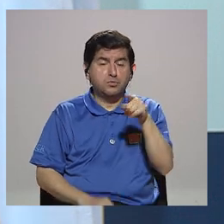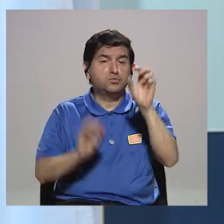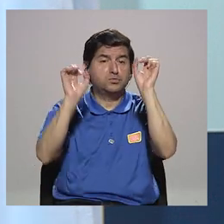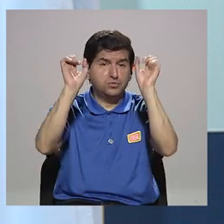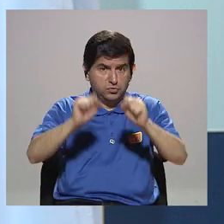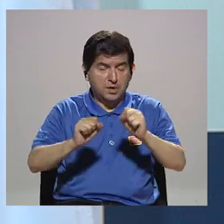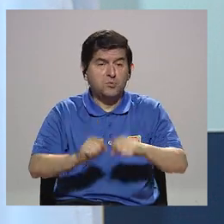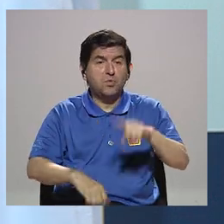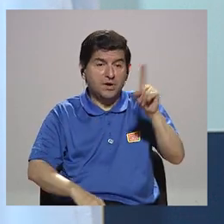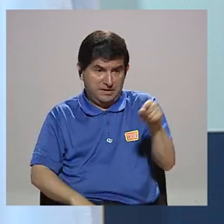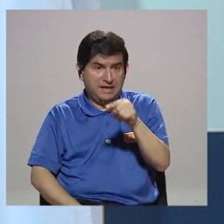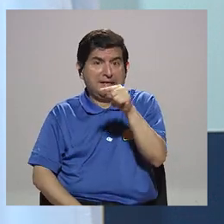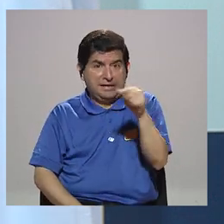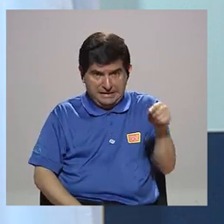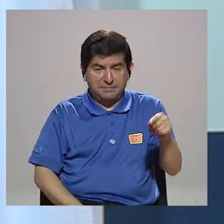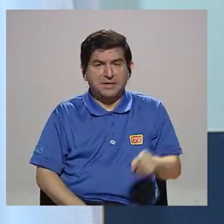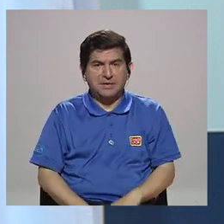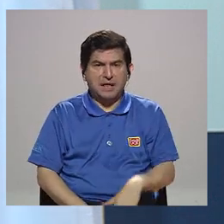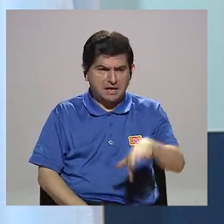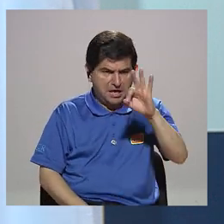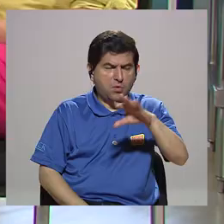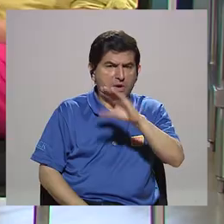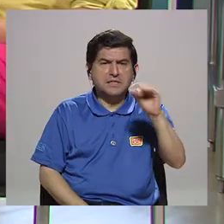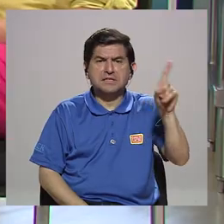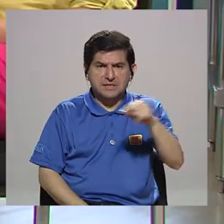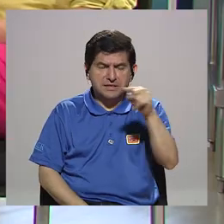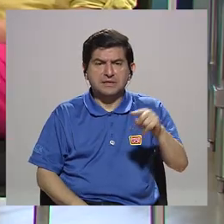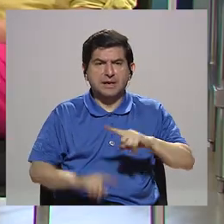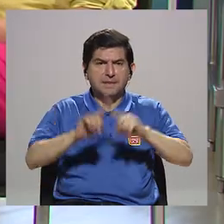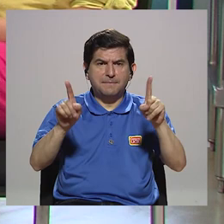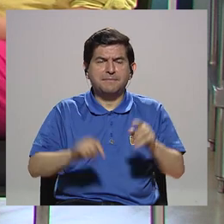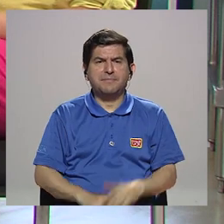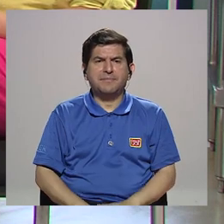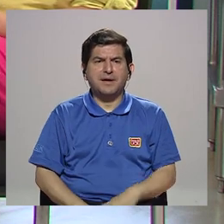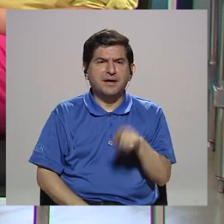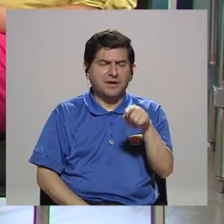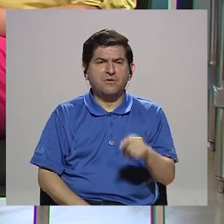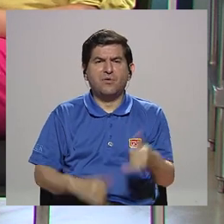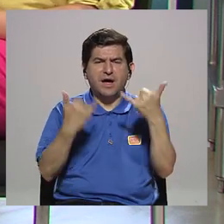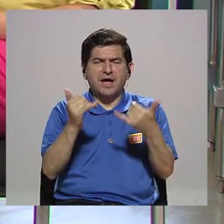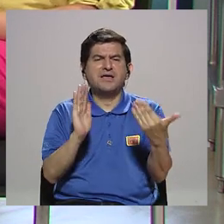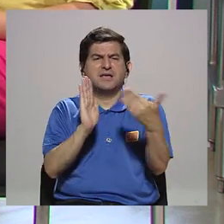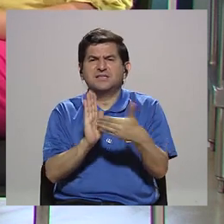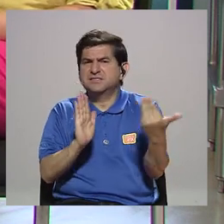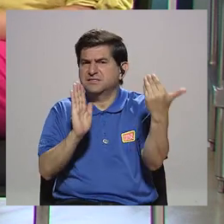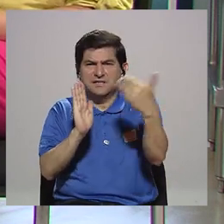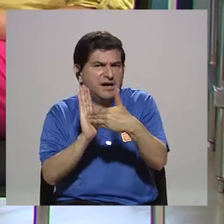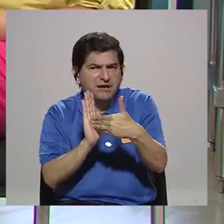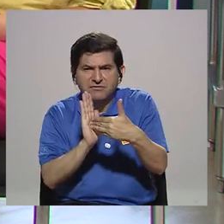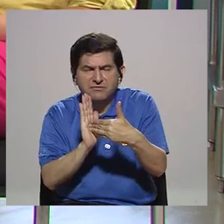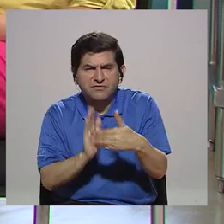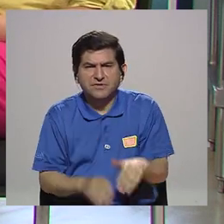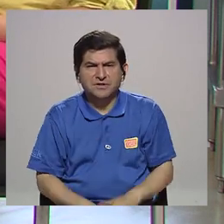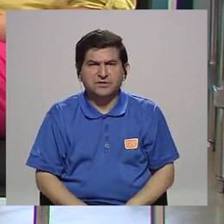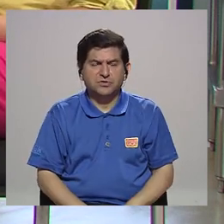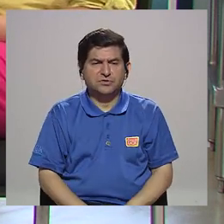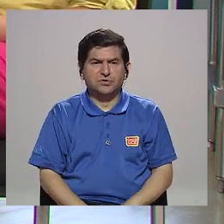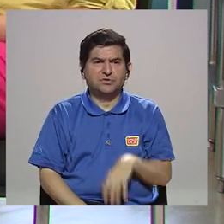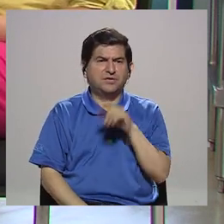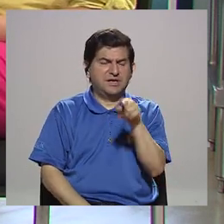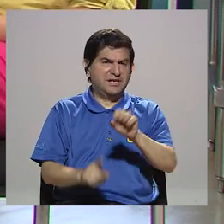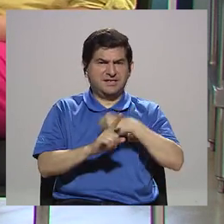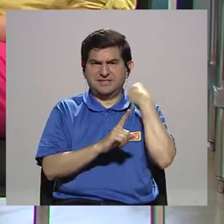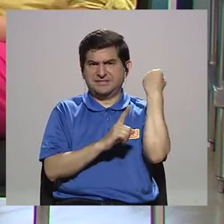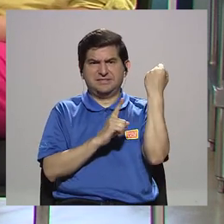bacteria, vos la puedes eliminar, encontrarla y eliminar, y lo que dejó de atrofia o de examen,